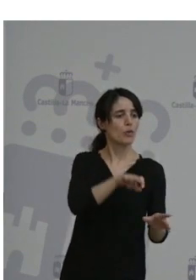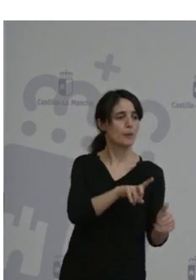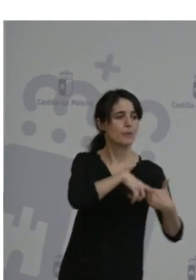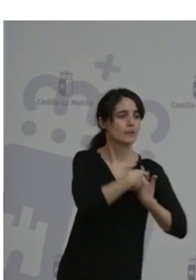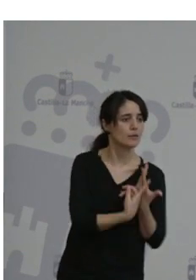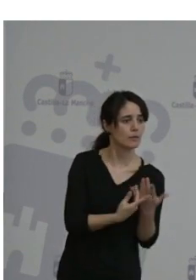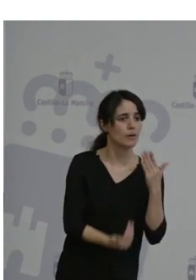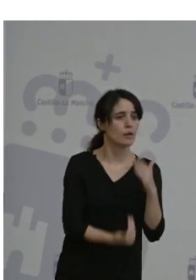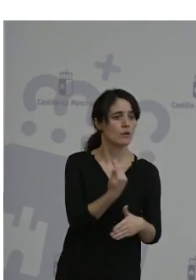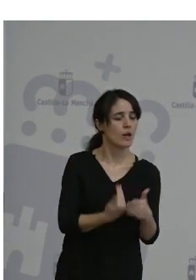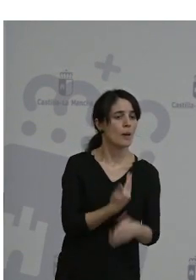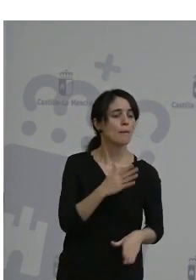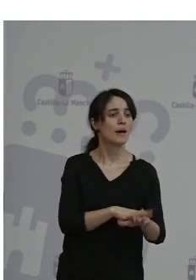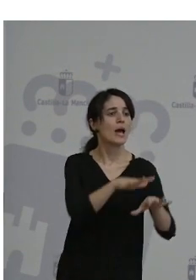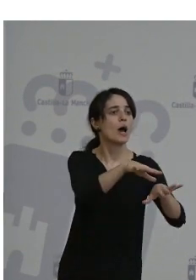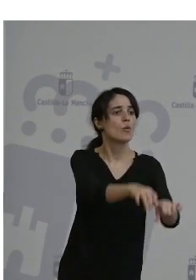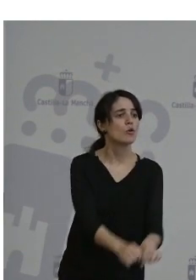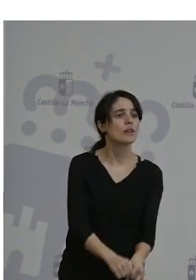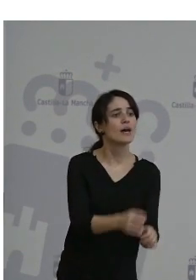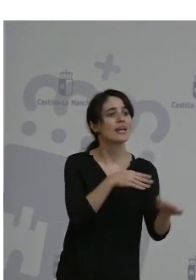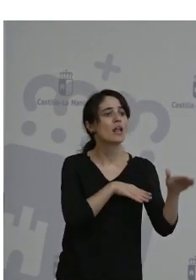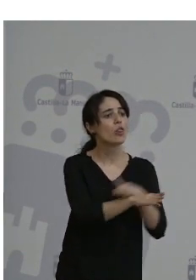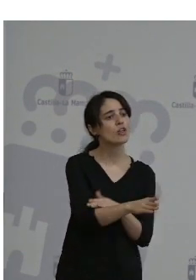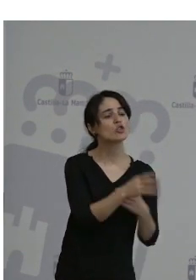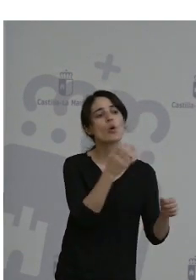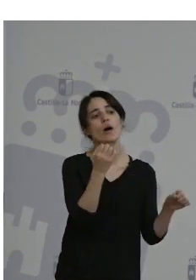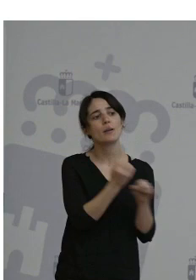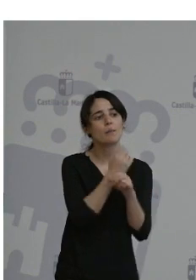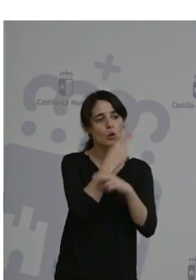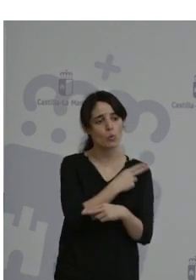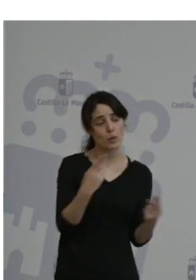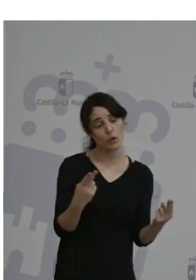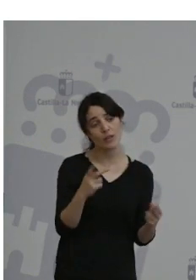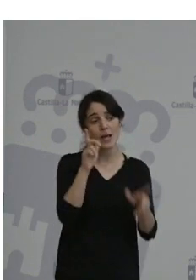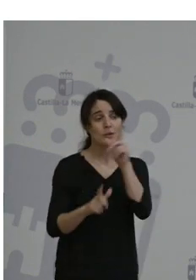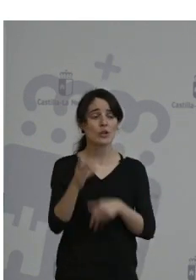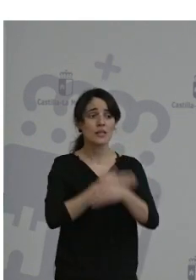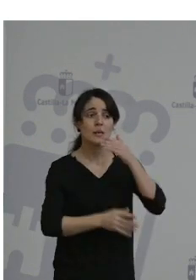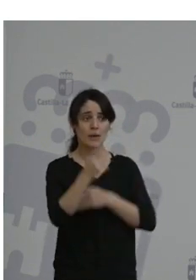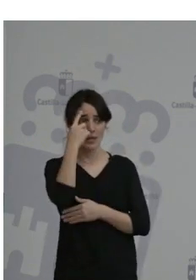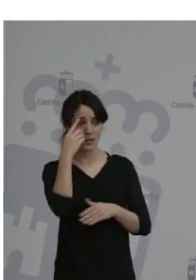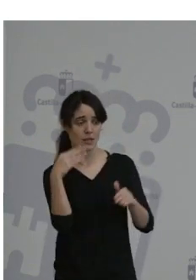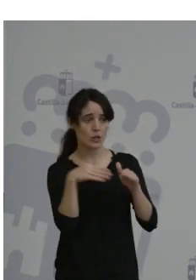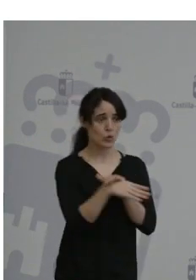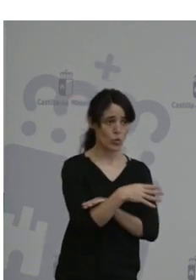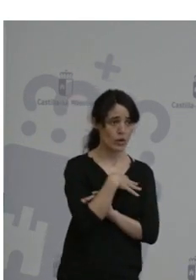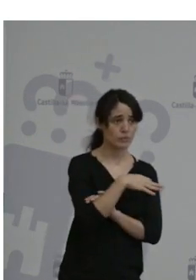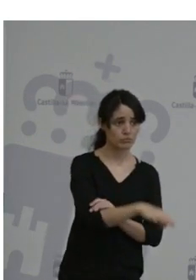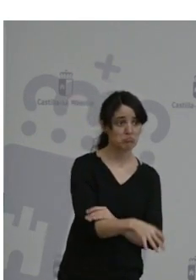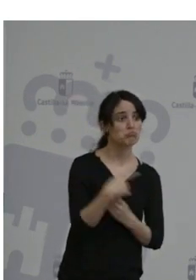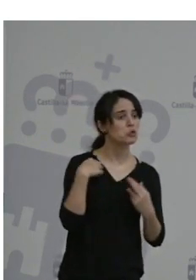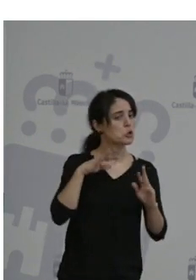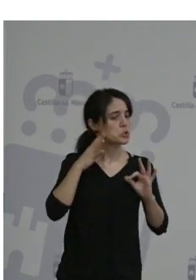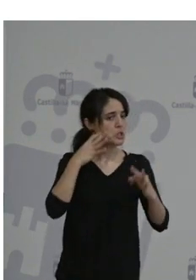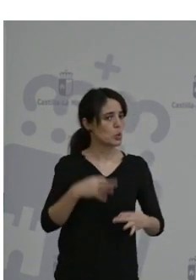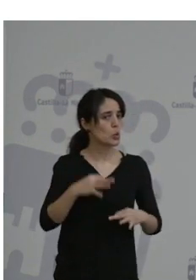abordar el acceso al empleo público de las personas con discapacidad intelectual, que estoy segura será del máximo interés para todos